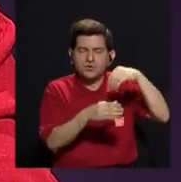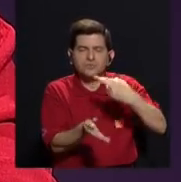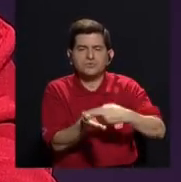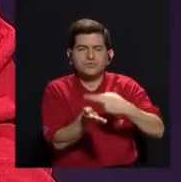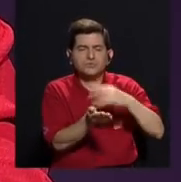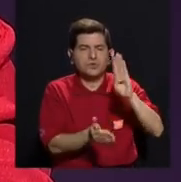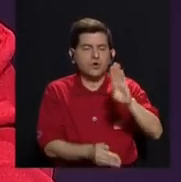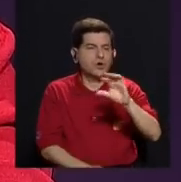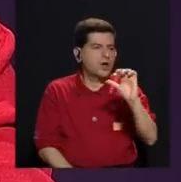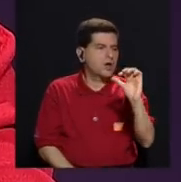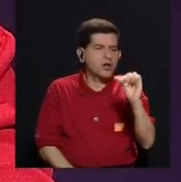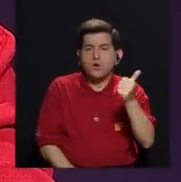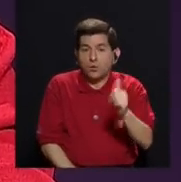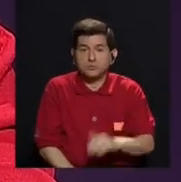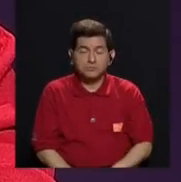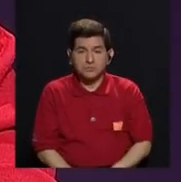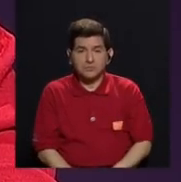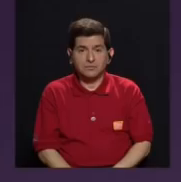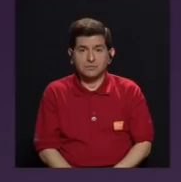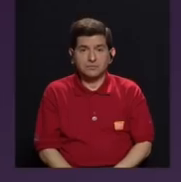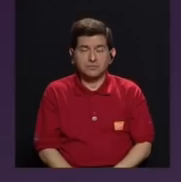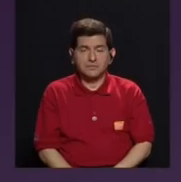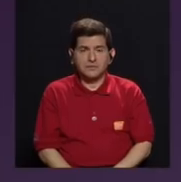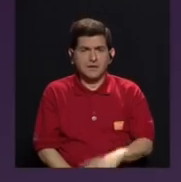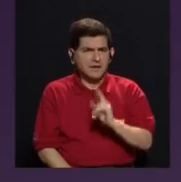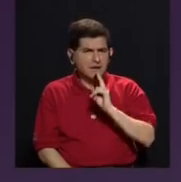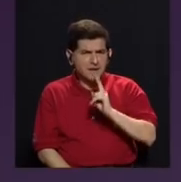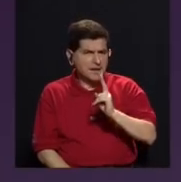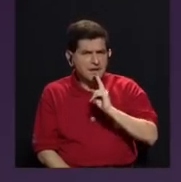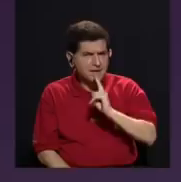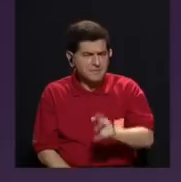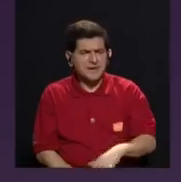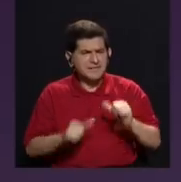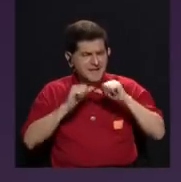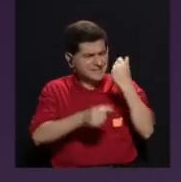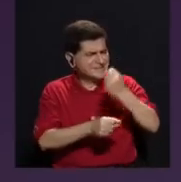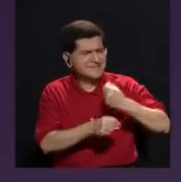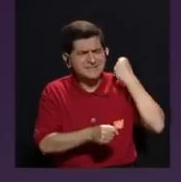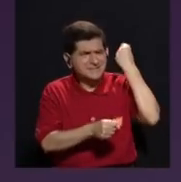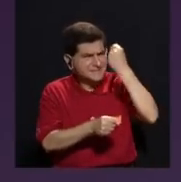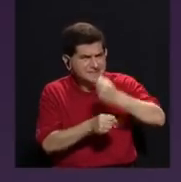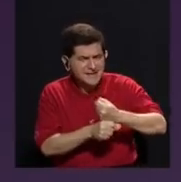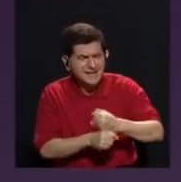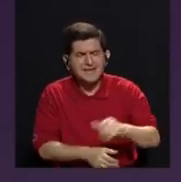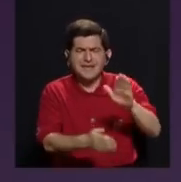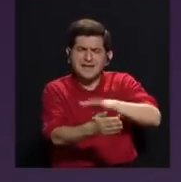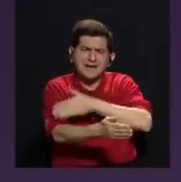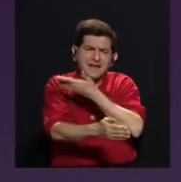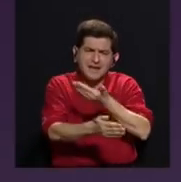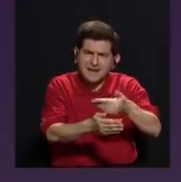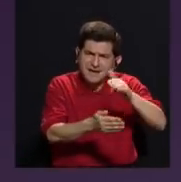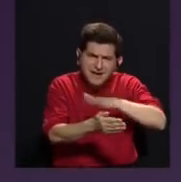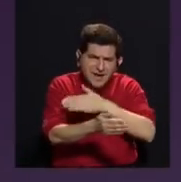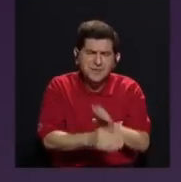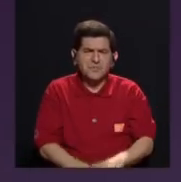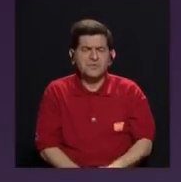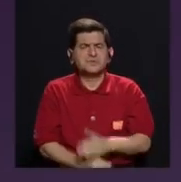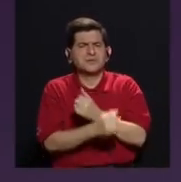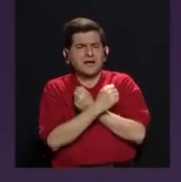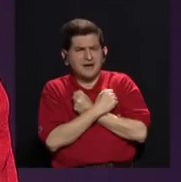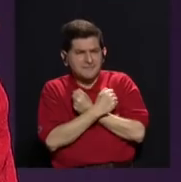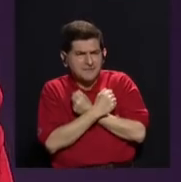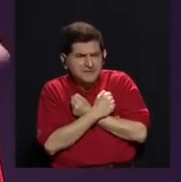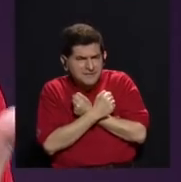bomba y más allá de la bomba así es como realmente seguir trabajando en términos musicales es verdad de la efectividad